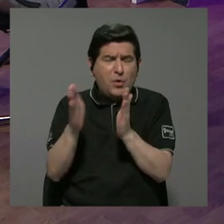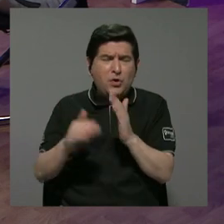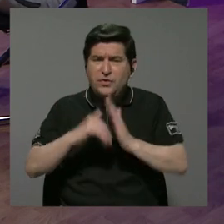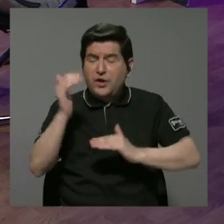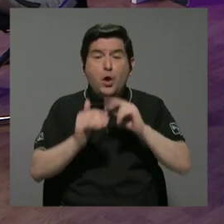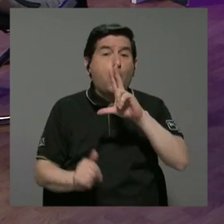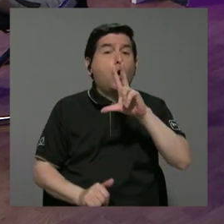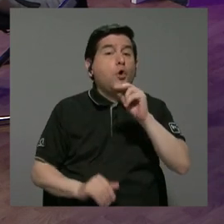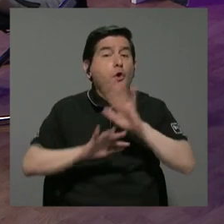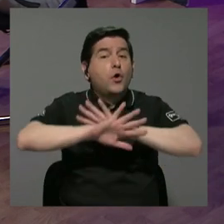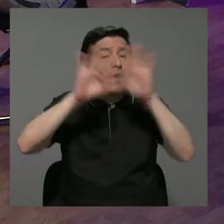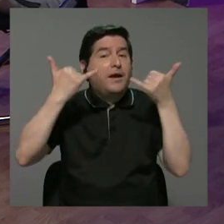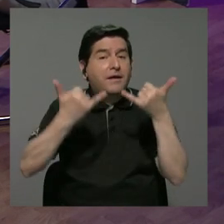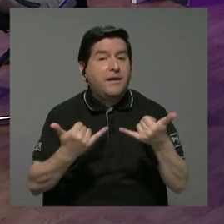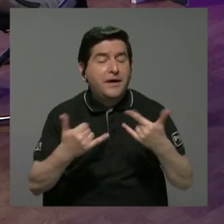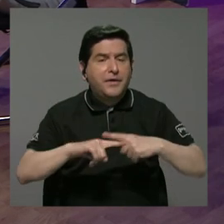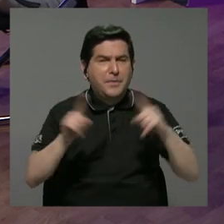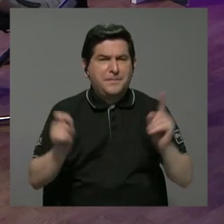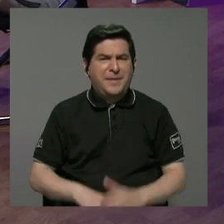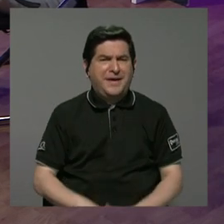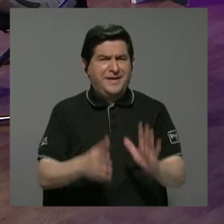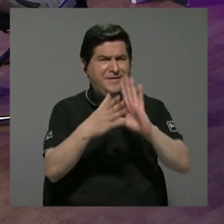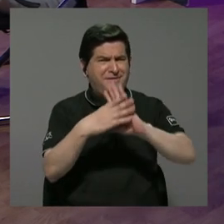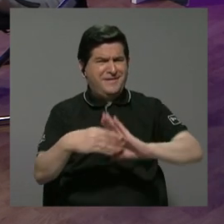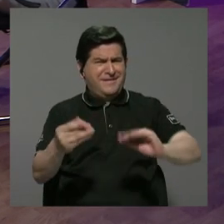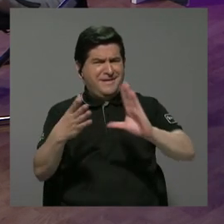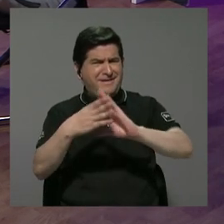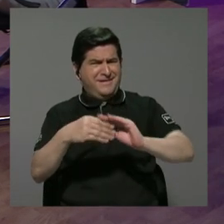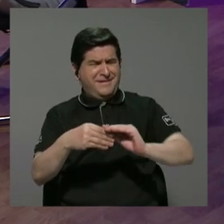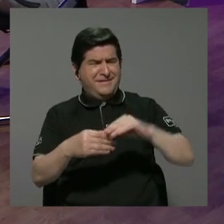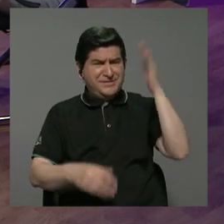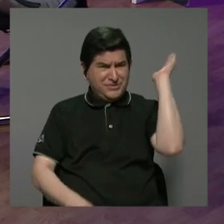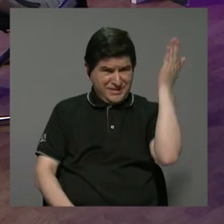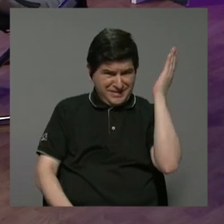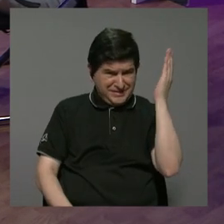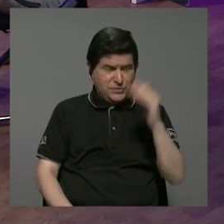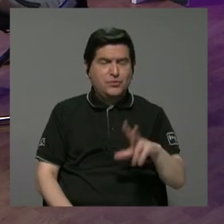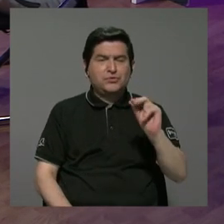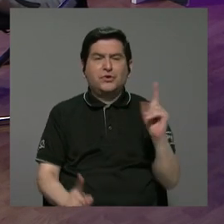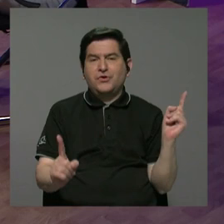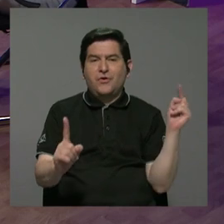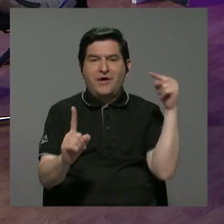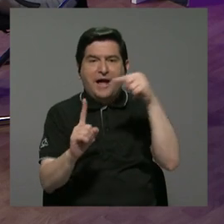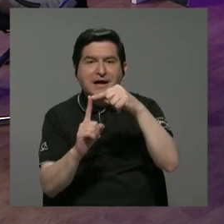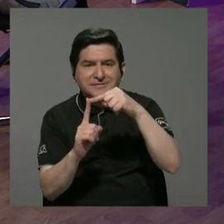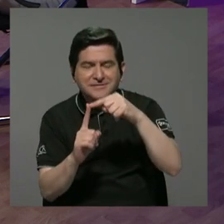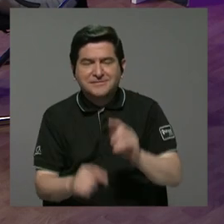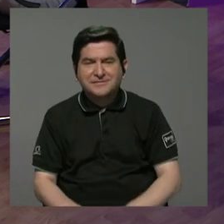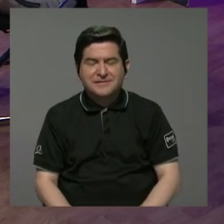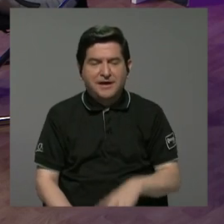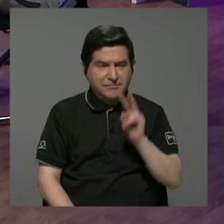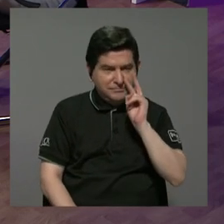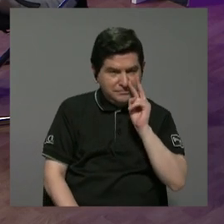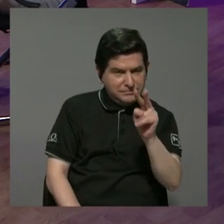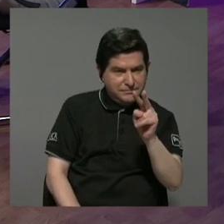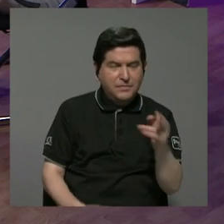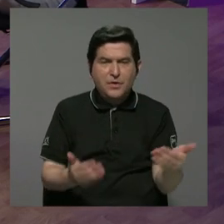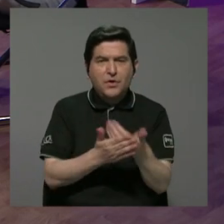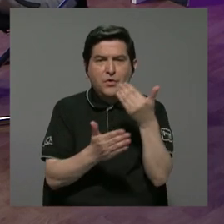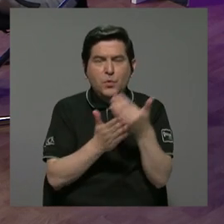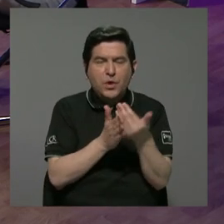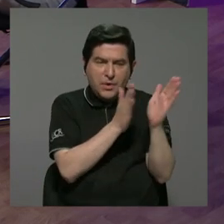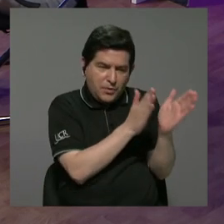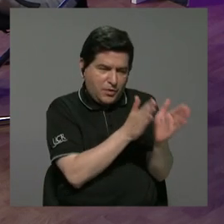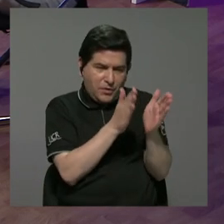claro, pero narrativamente todavía no hemos llegado al punto donde podamos observar un nuevo